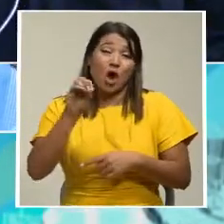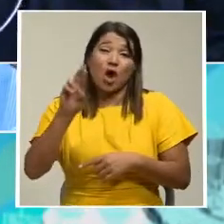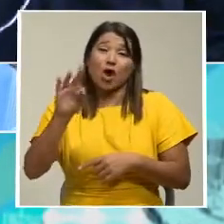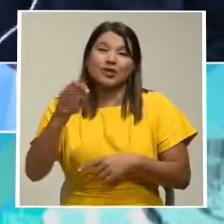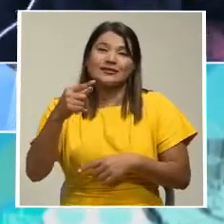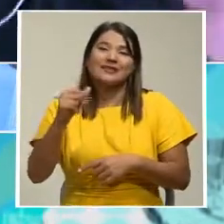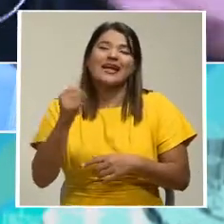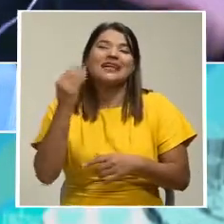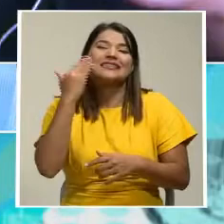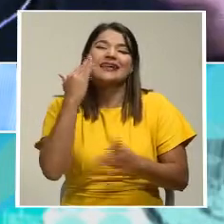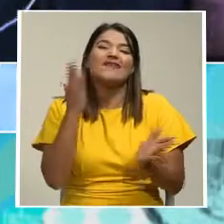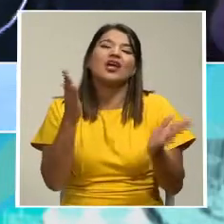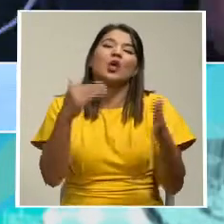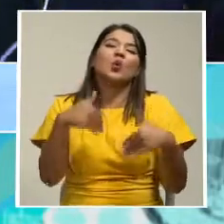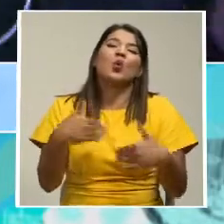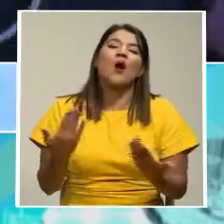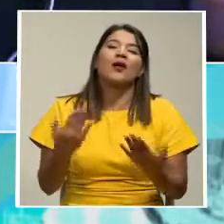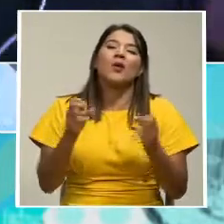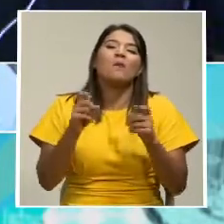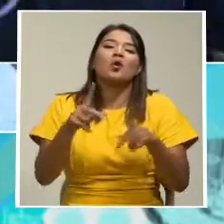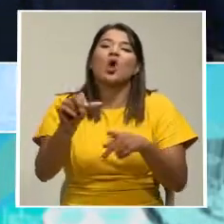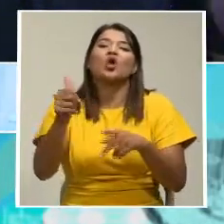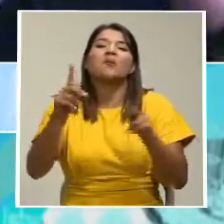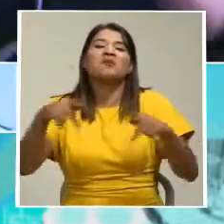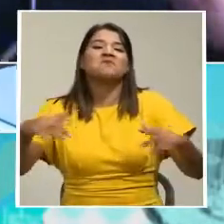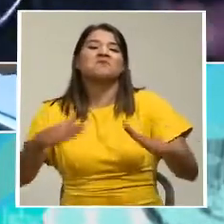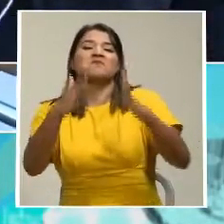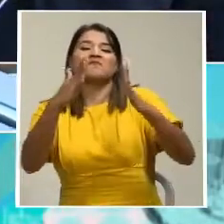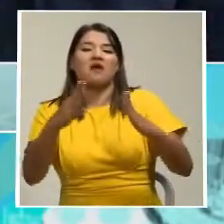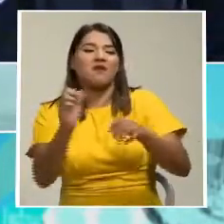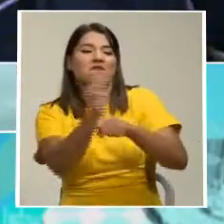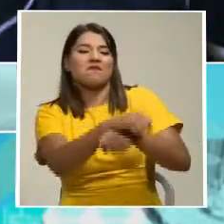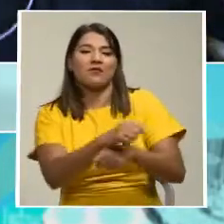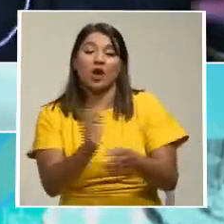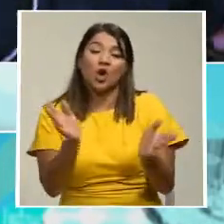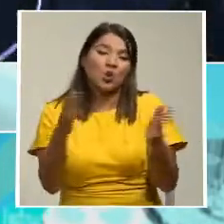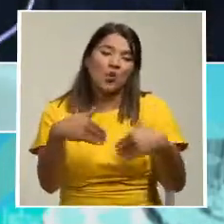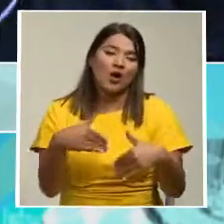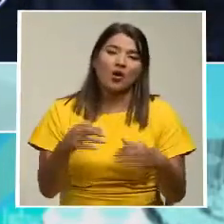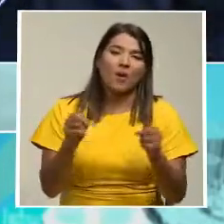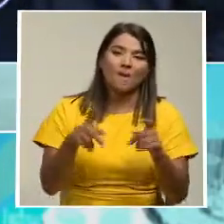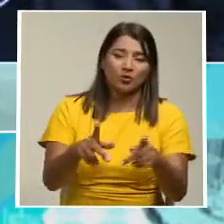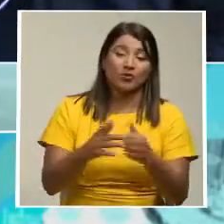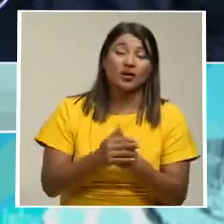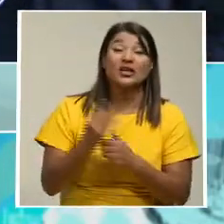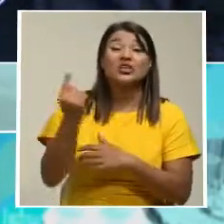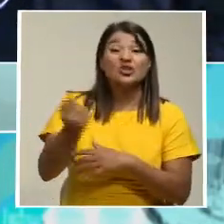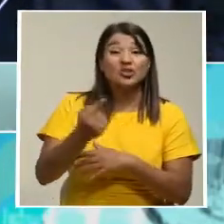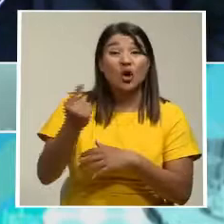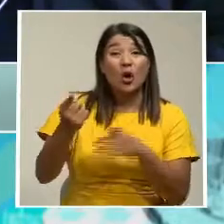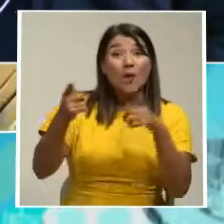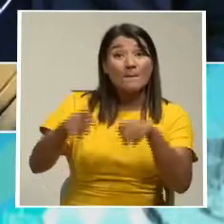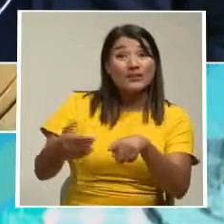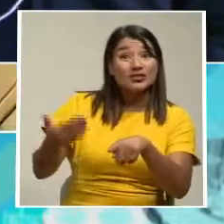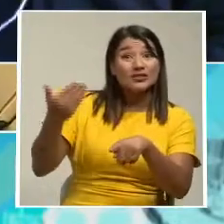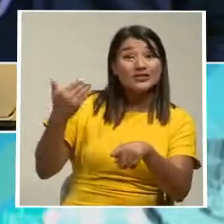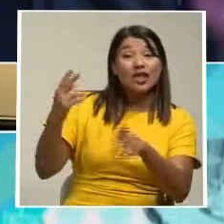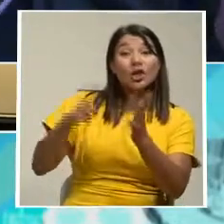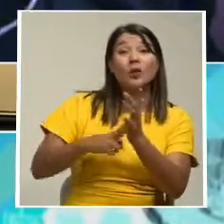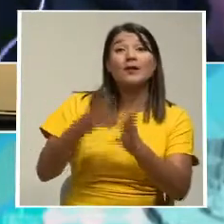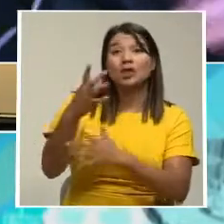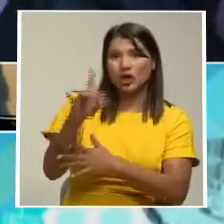una posibilidad de que alguien se le encare o de que haya un movimiento que se le encare más allá del que ocurrió en 2018, que